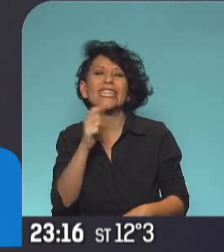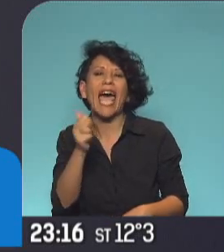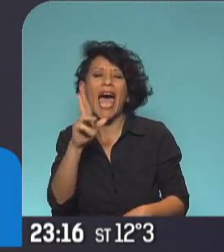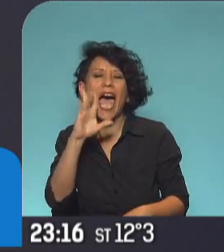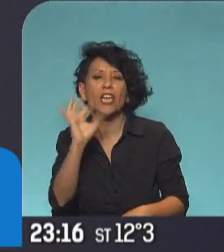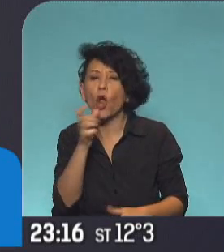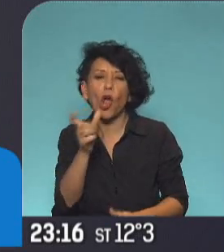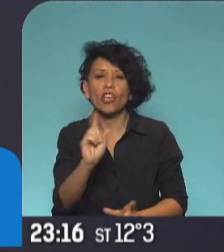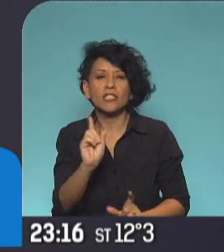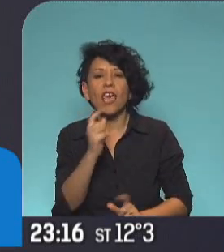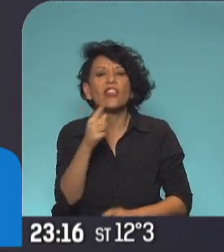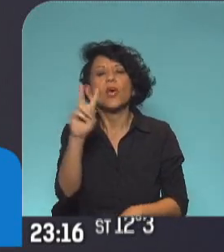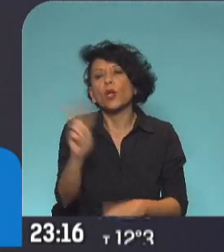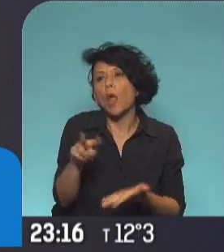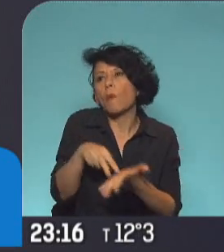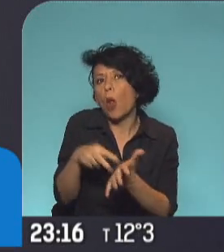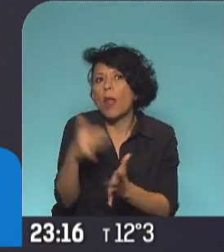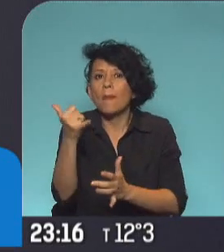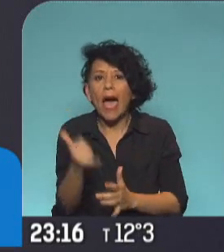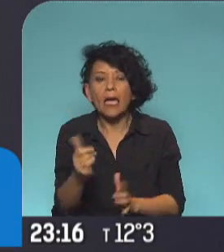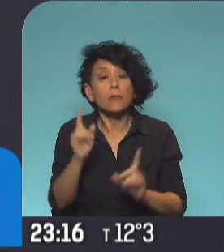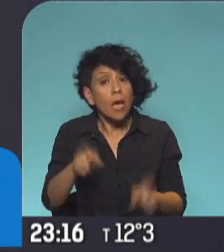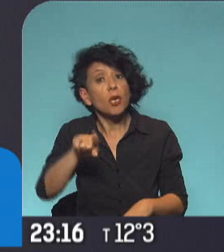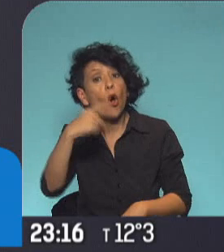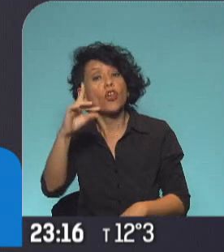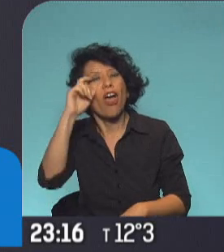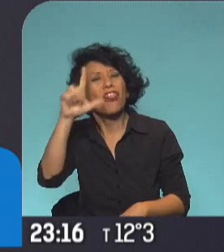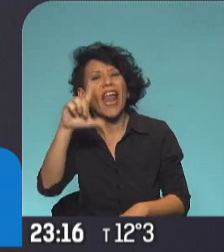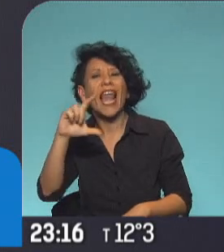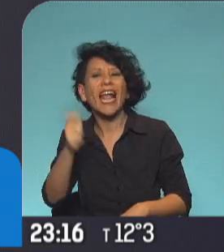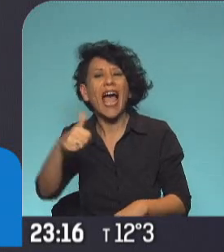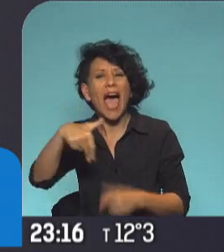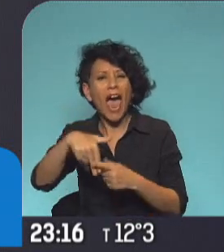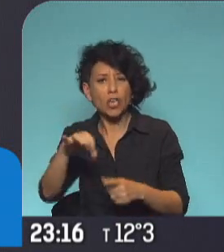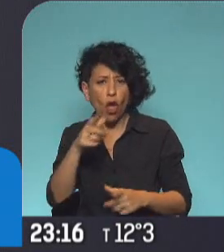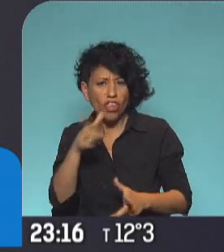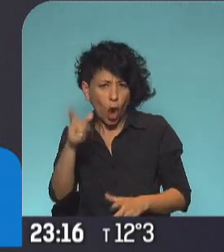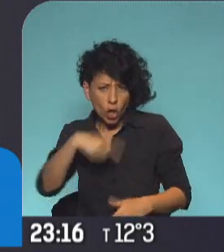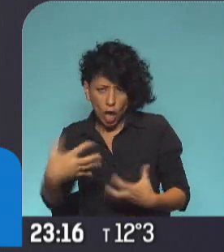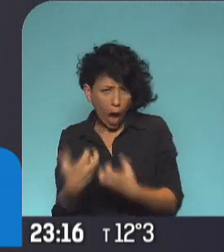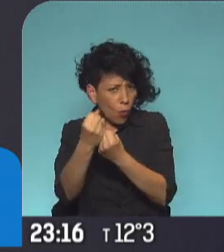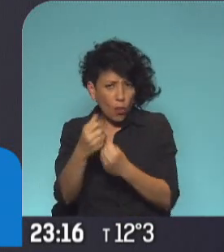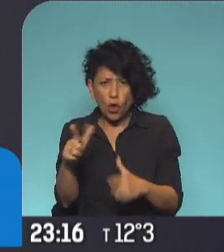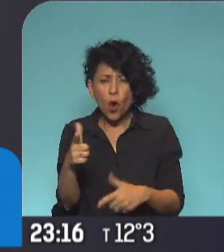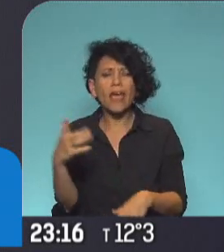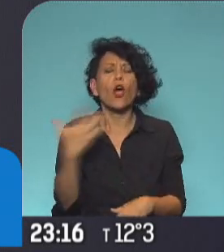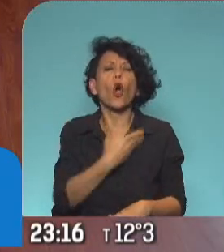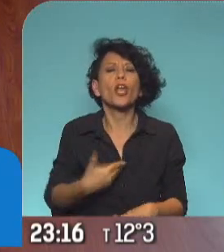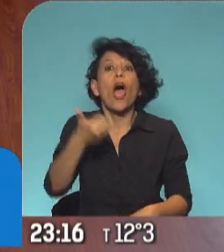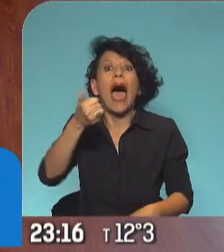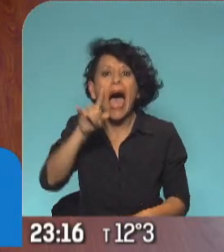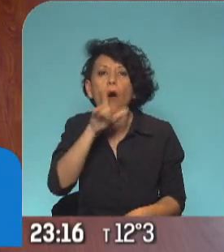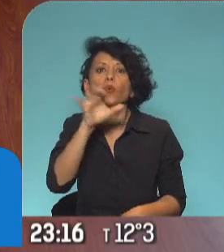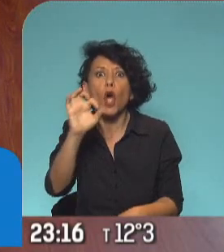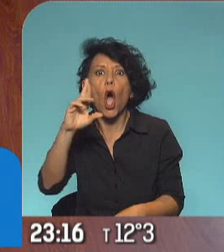problemas Venezuela. Incluso Nicolás del Caño dijo, nunca estuvimos de acuerdo con un gobierno autoritario. O sea, tiene